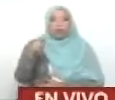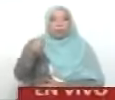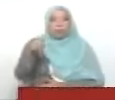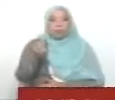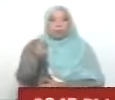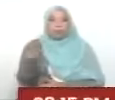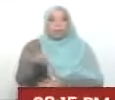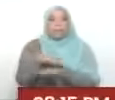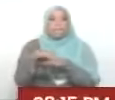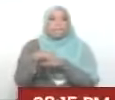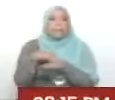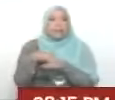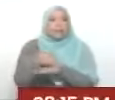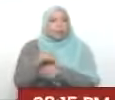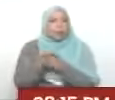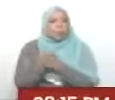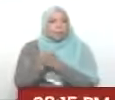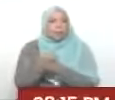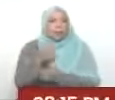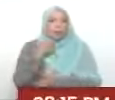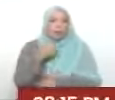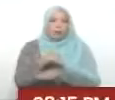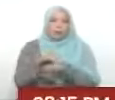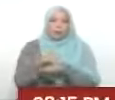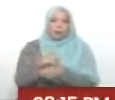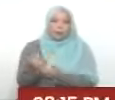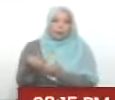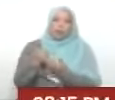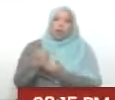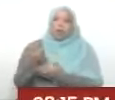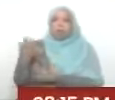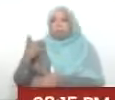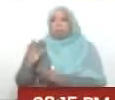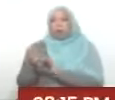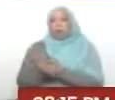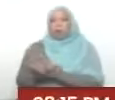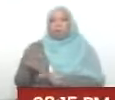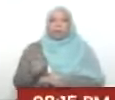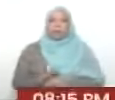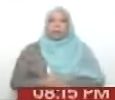Perdona, disculpa. No, no se disculpa, preocupe. Disculpa, Madeleine. Yo lo ayudo. Sí, pero...